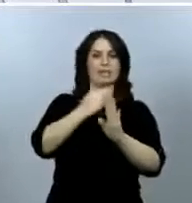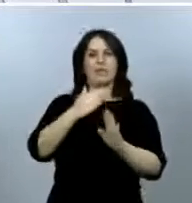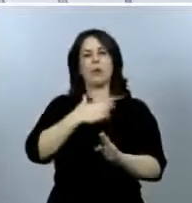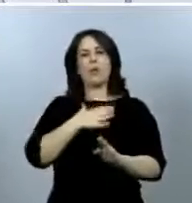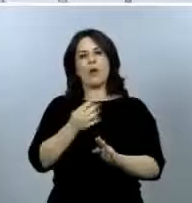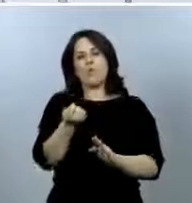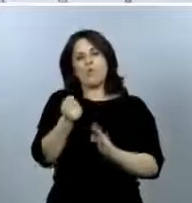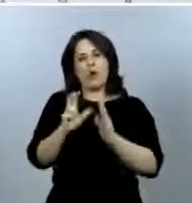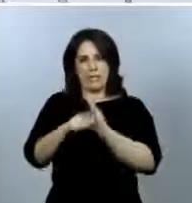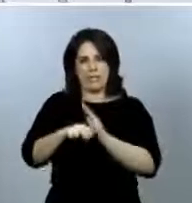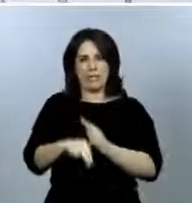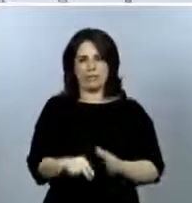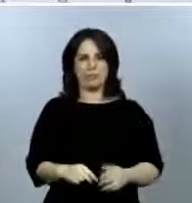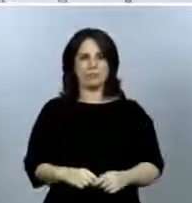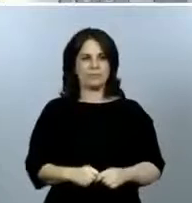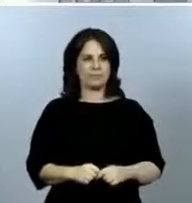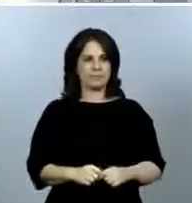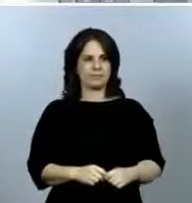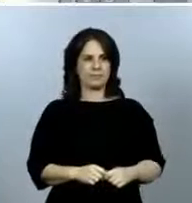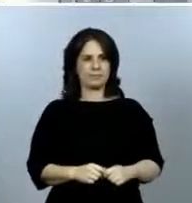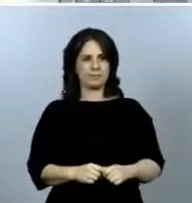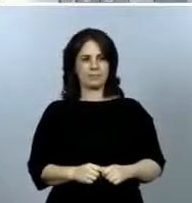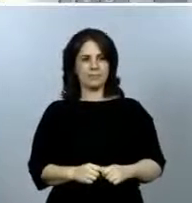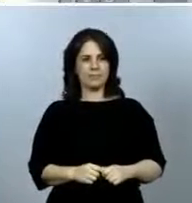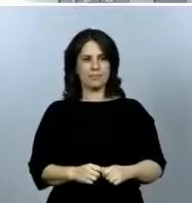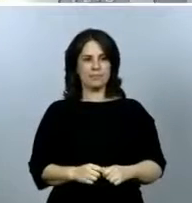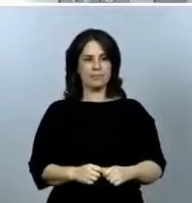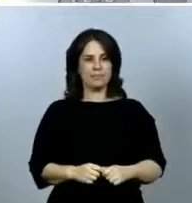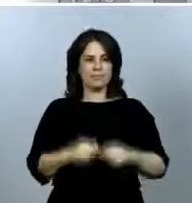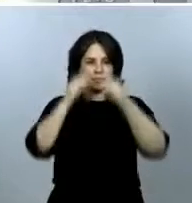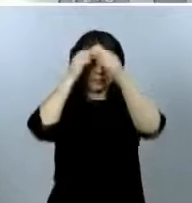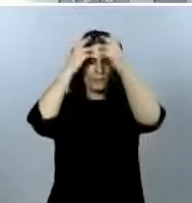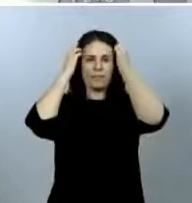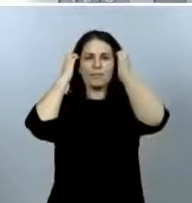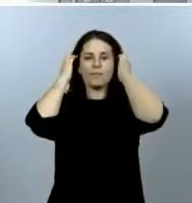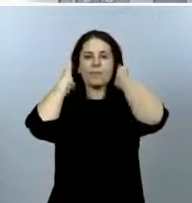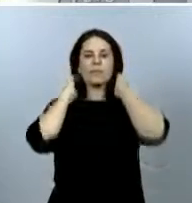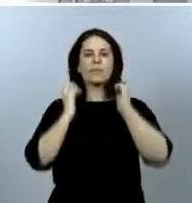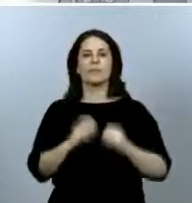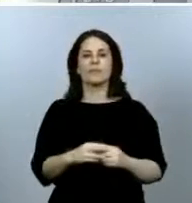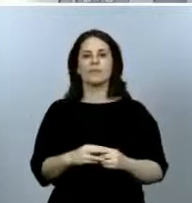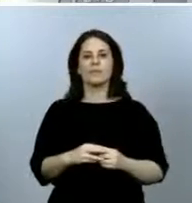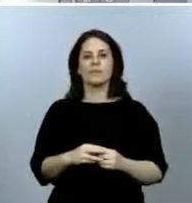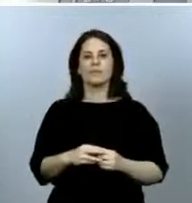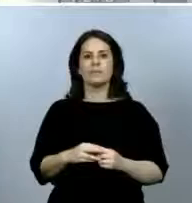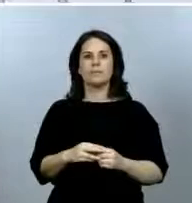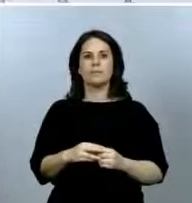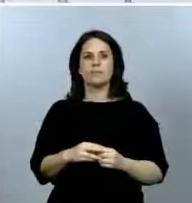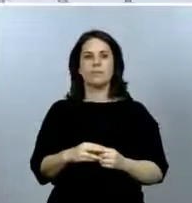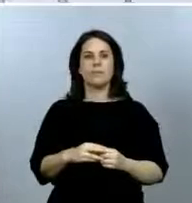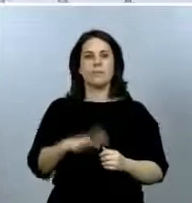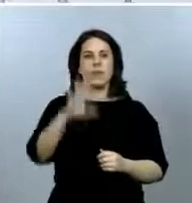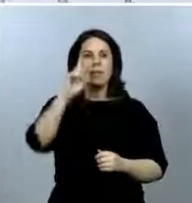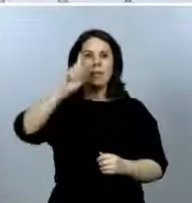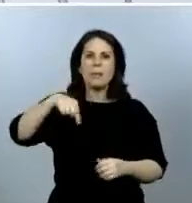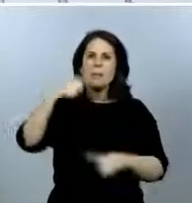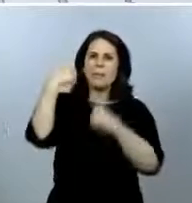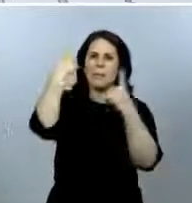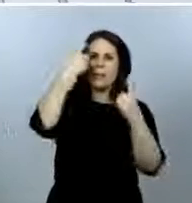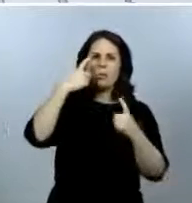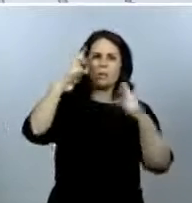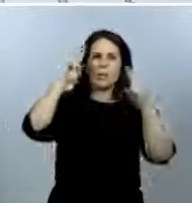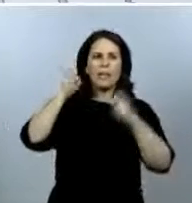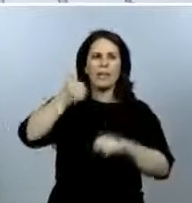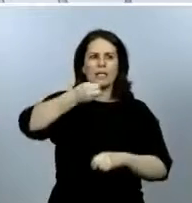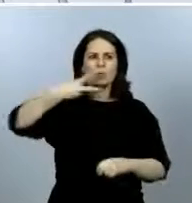retraso con salud le pregunta el presidente si también habían preguntado por los resultados de estudios de prevalencia